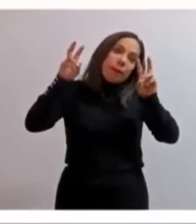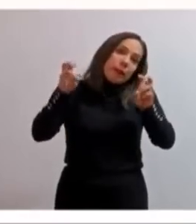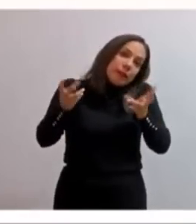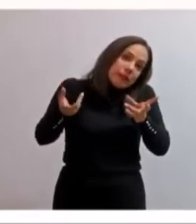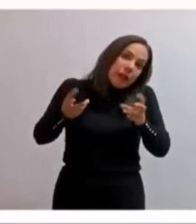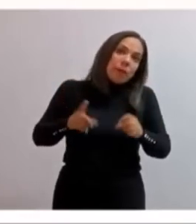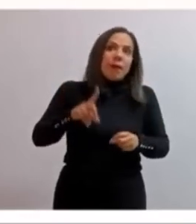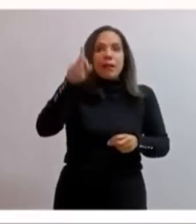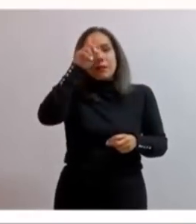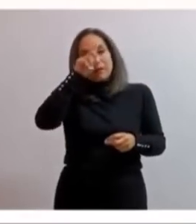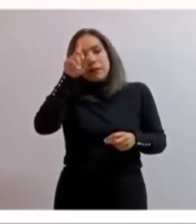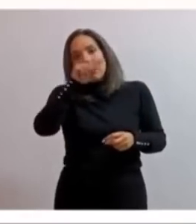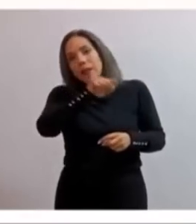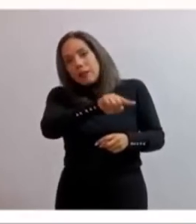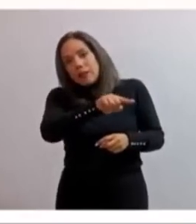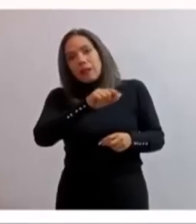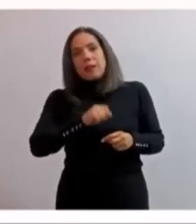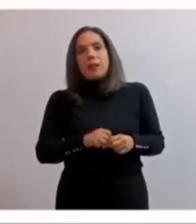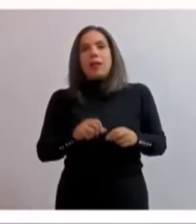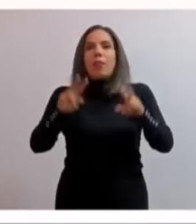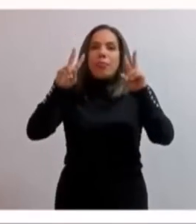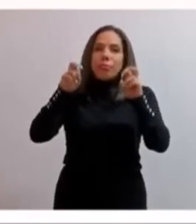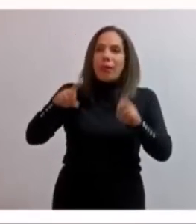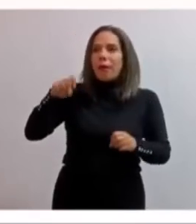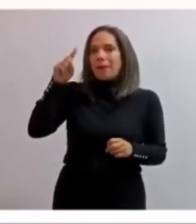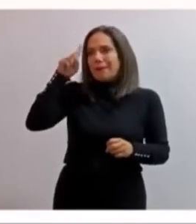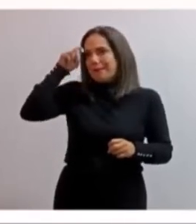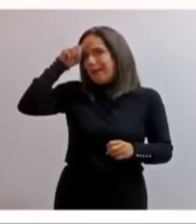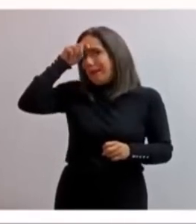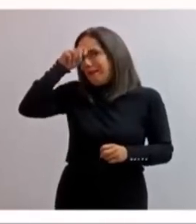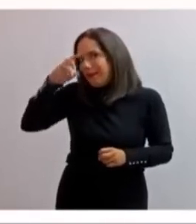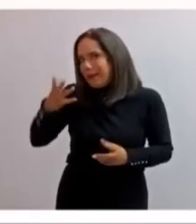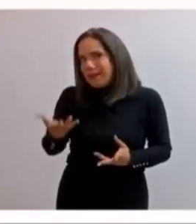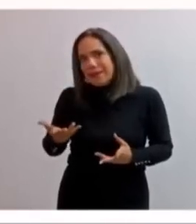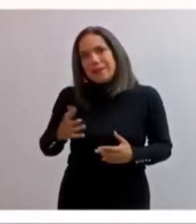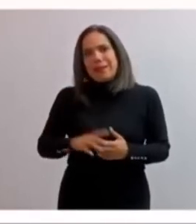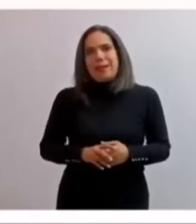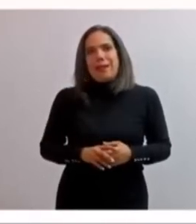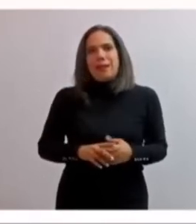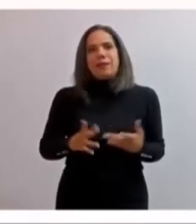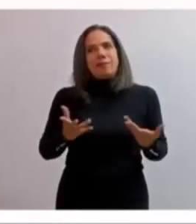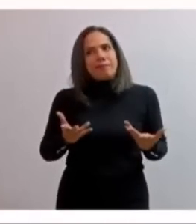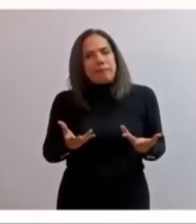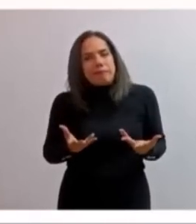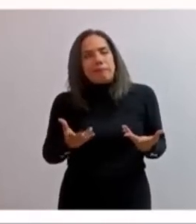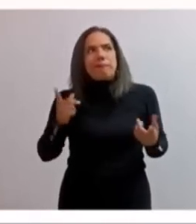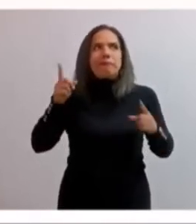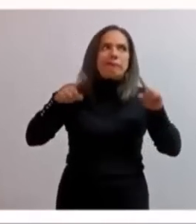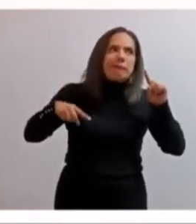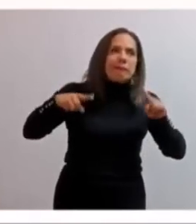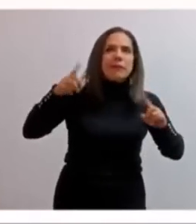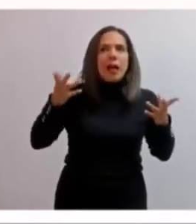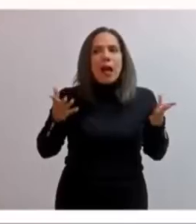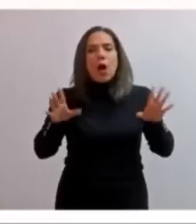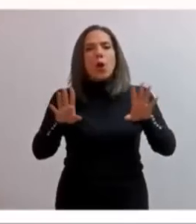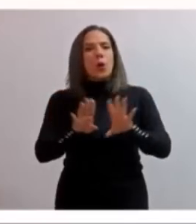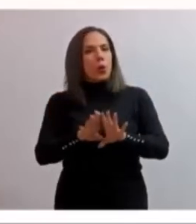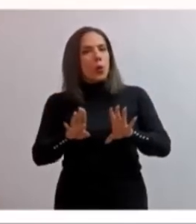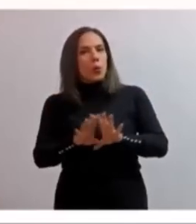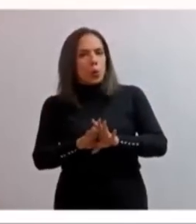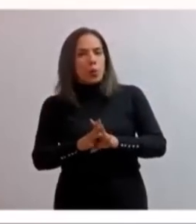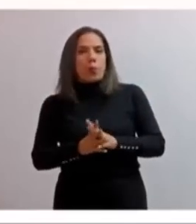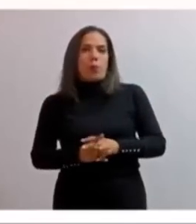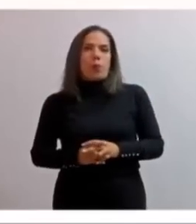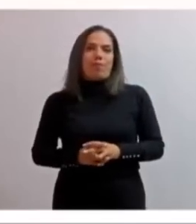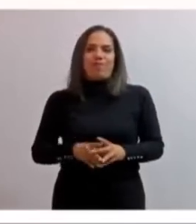cantidad de docentes, a veces 80, a veces más de 80. Entonces, en esta diversidad que tenemos es